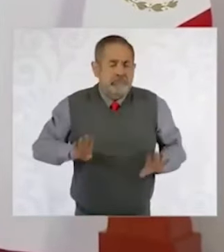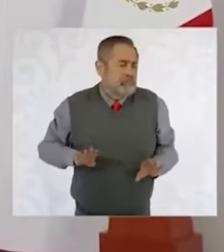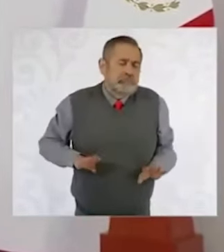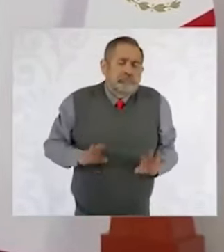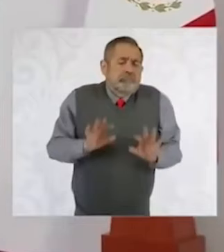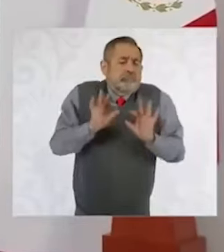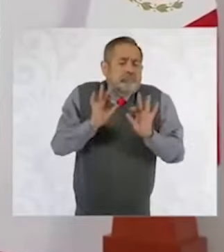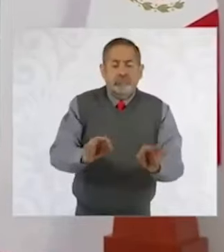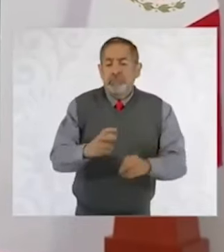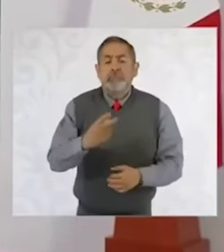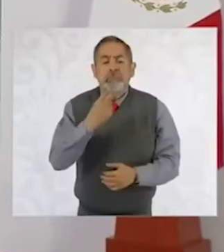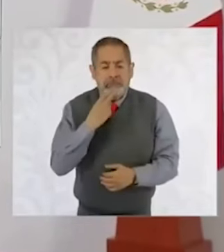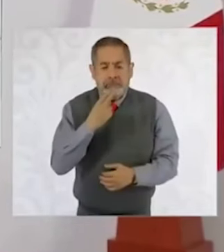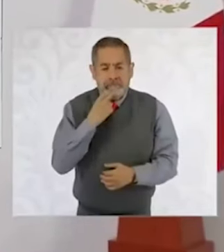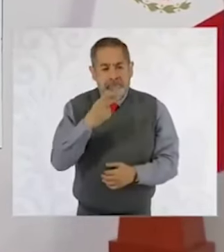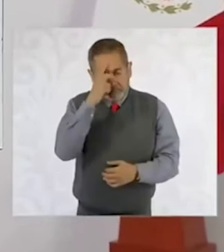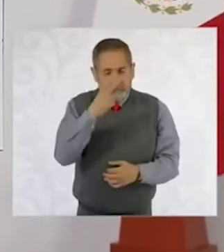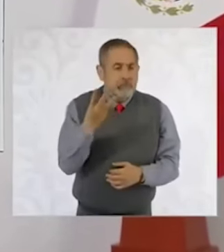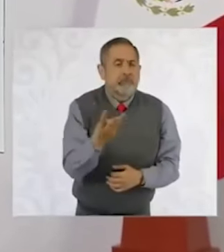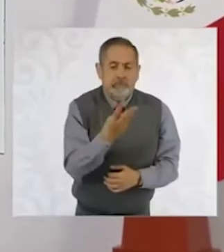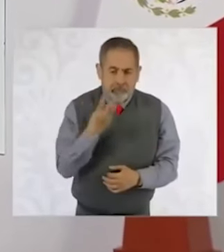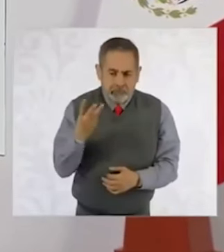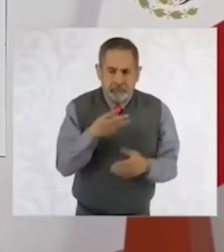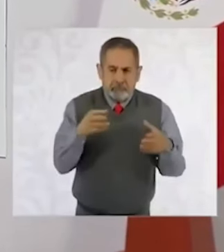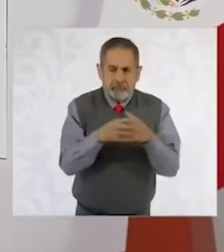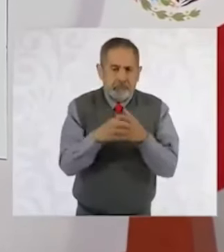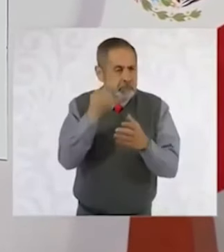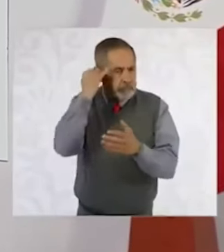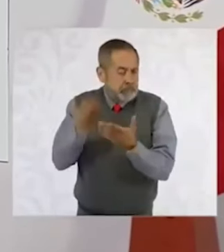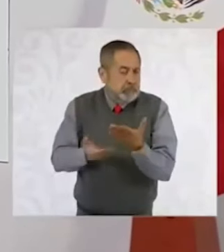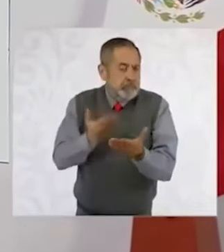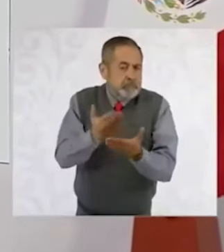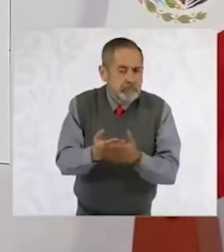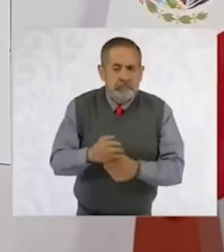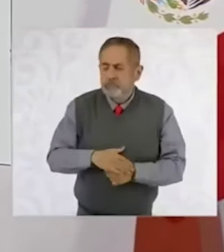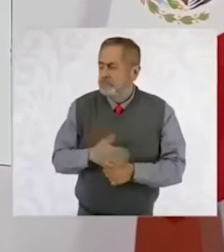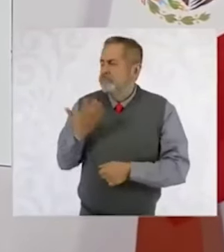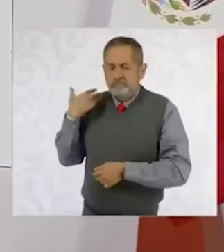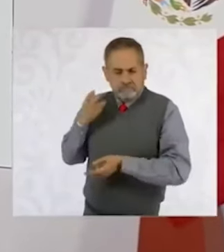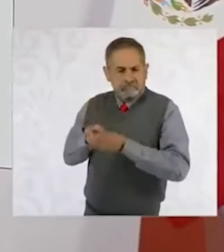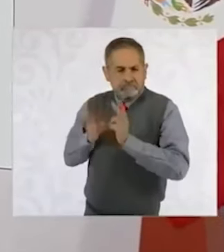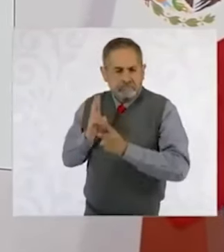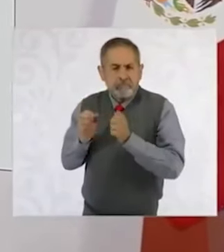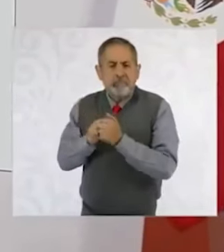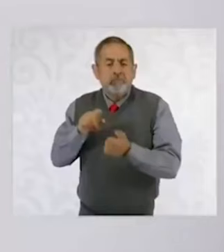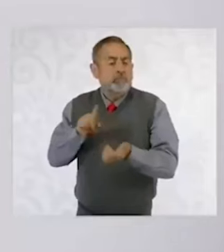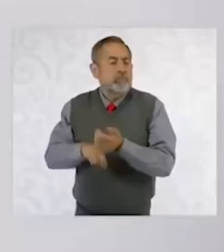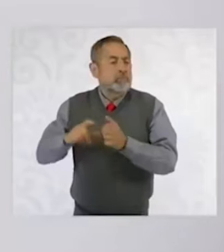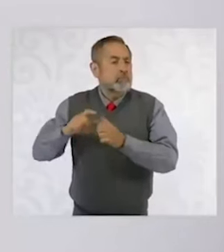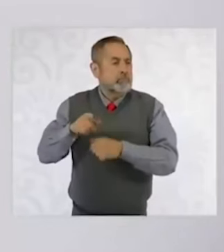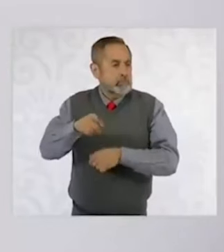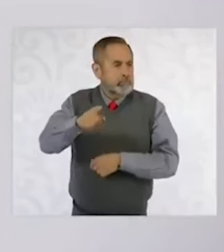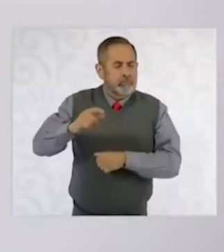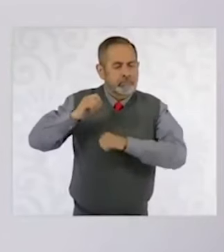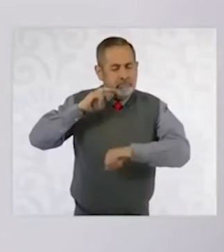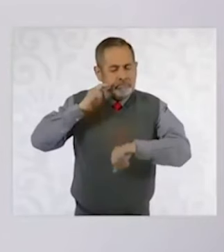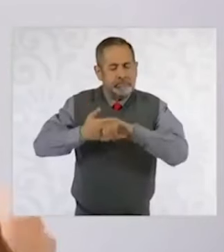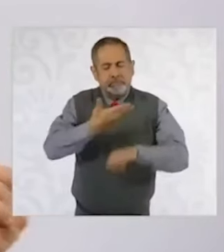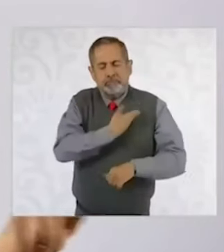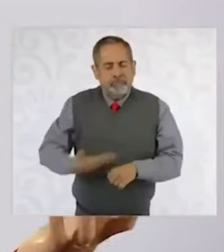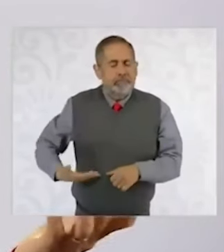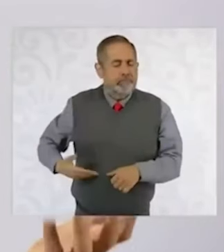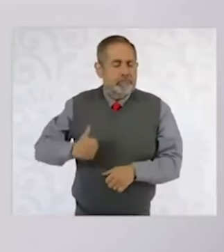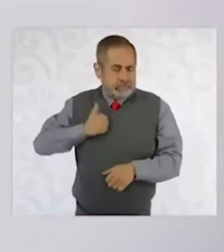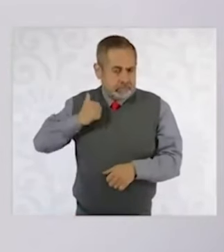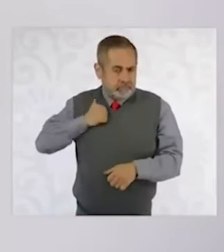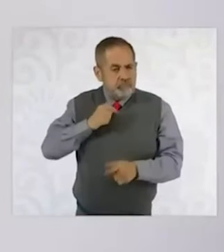finalmente es el objetivo que nosotros estamos planteando lo platiqué en su momento con el Primer Ministro de Canadá hay